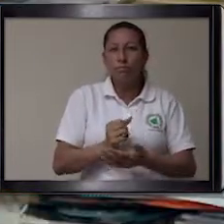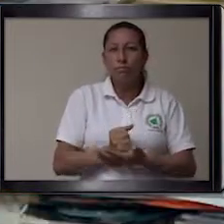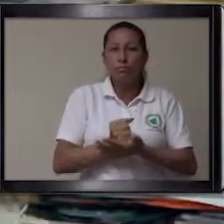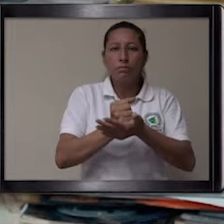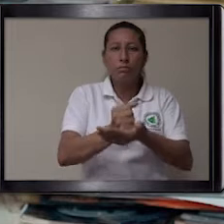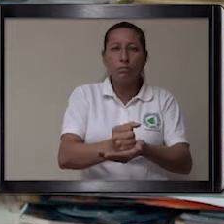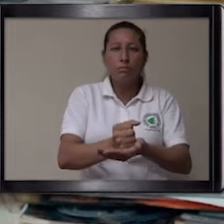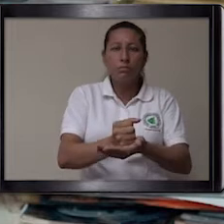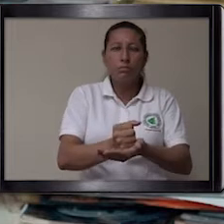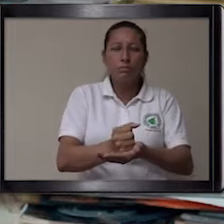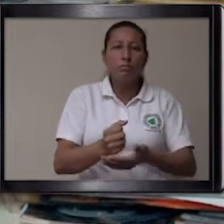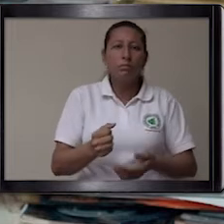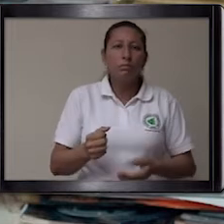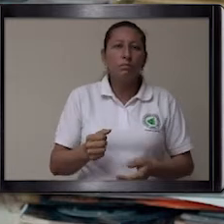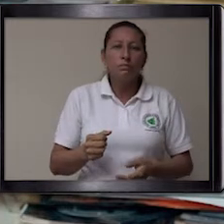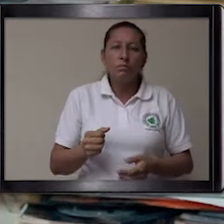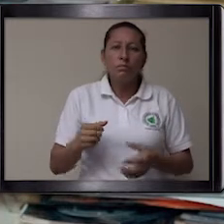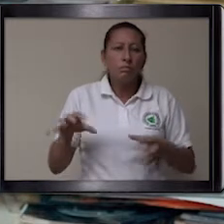solo deslave.